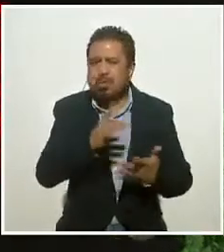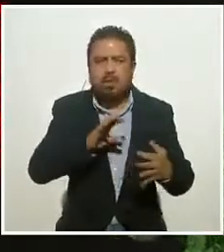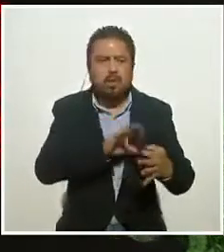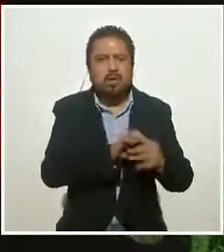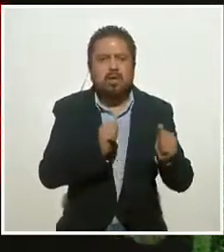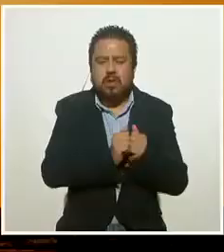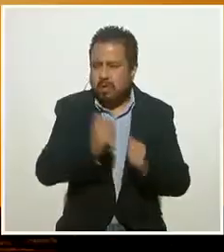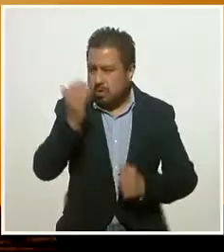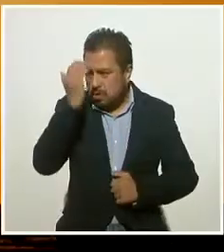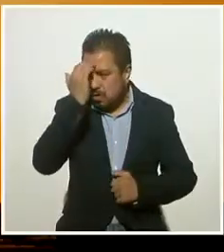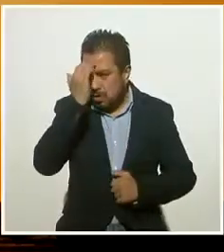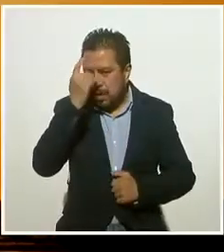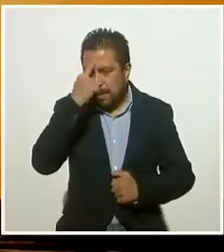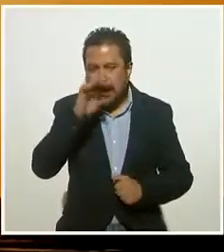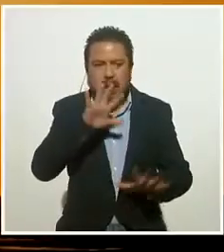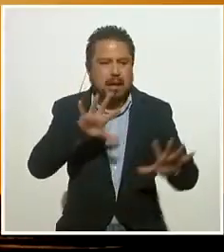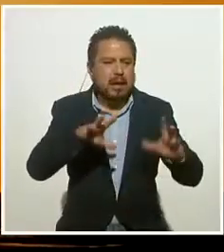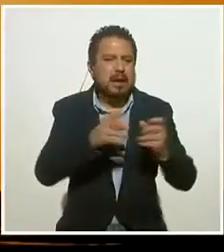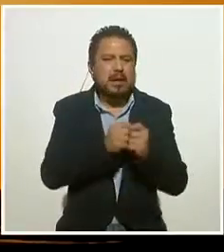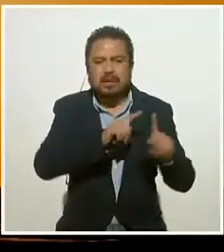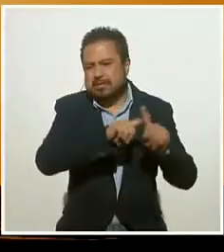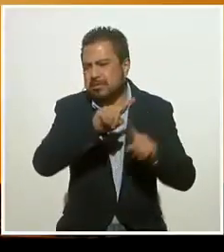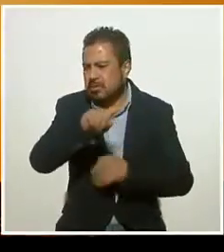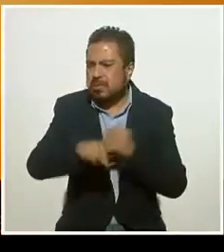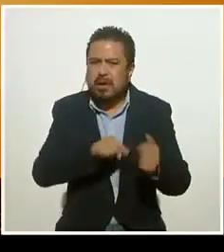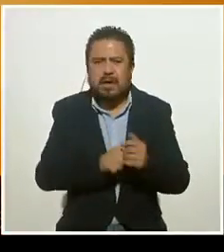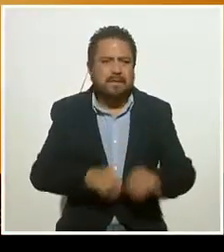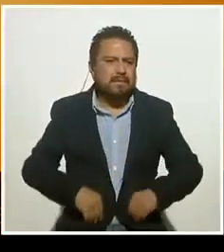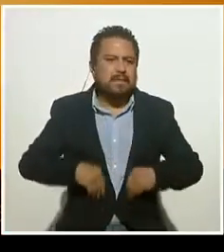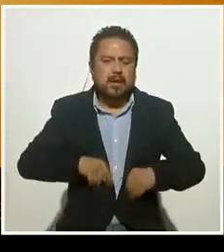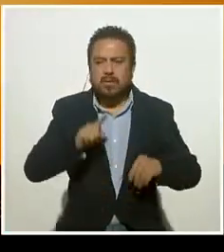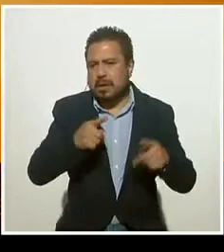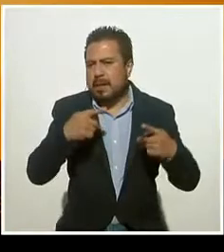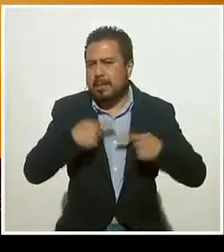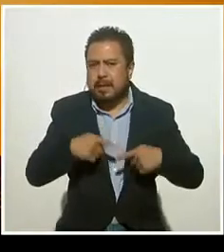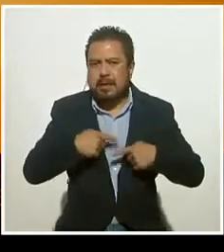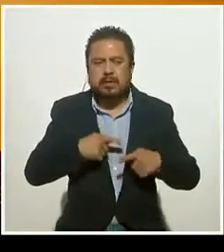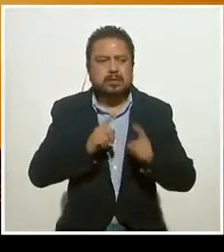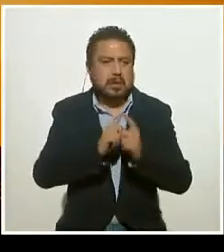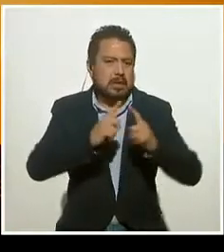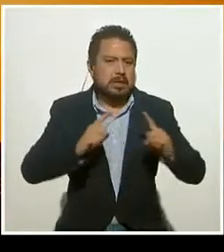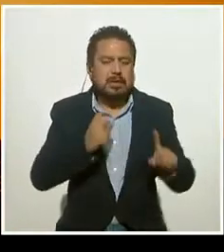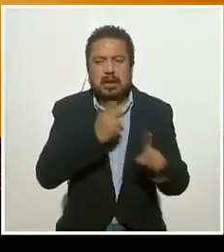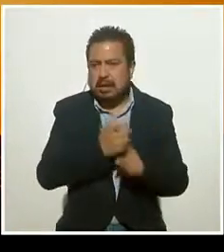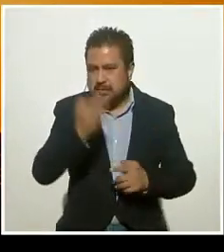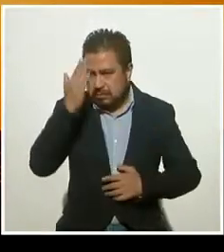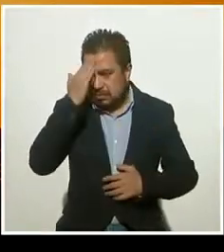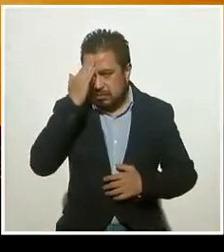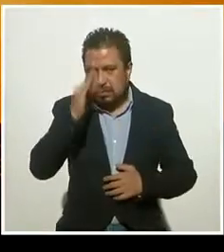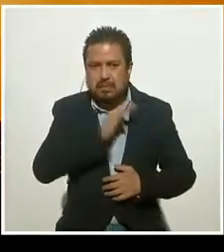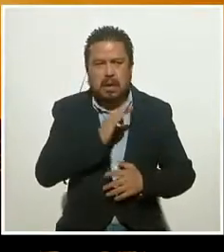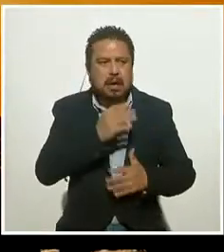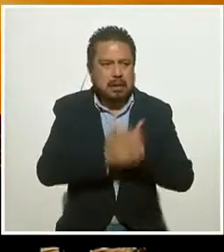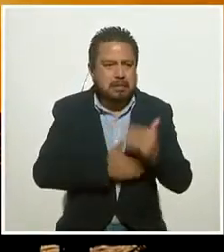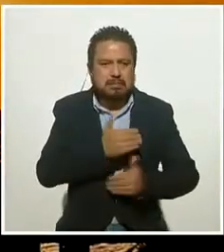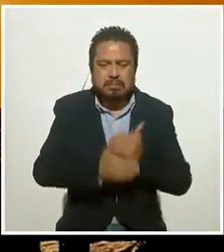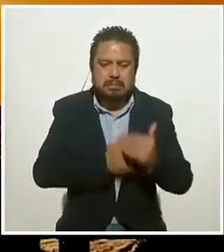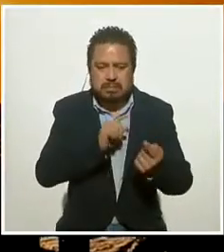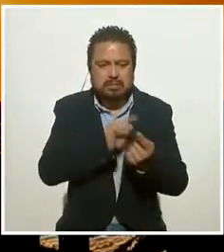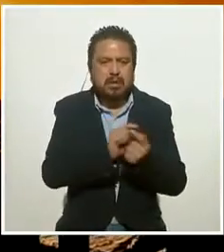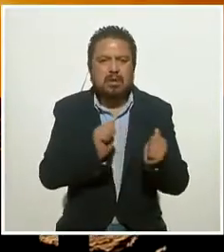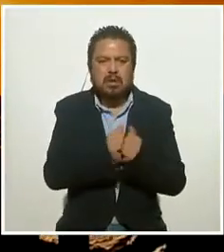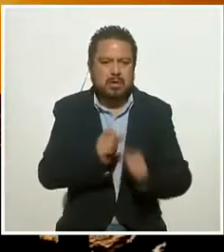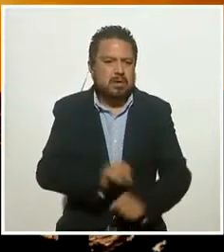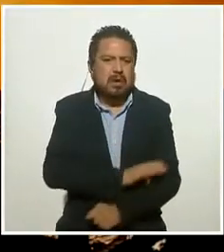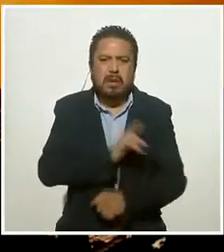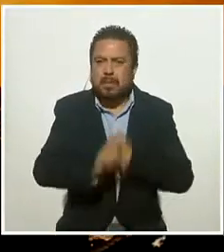al conocimiento para albergar diferentes espacios de la vida de una persona, su desarrollo y capacidad de desenvolvimiento frente a estímulos